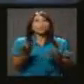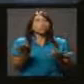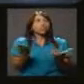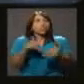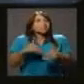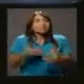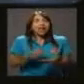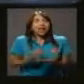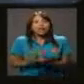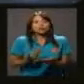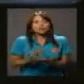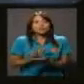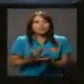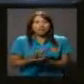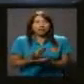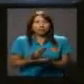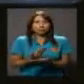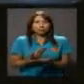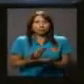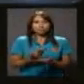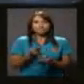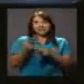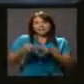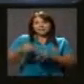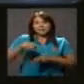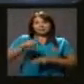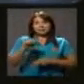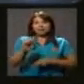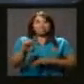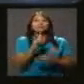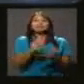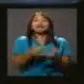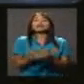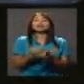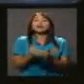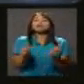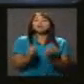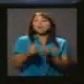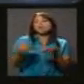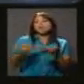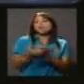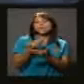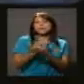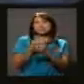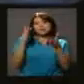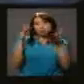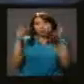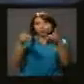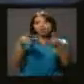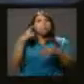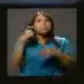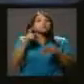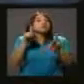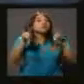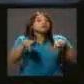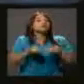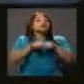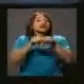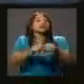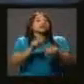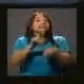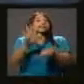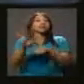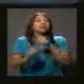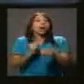actualizados con las nuevas corrientes porque bueno una persona se graduó como docente a los 25 años y a los 40 15 años después